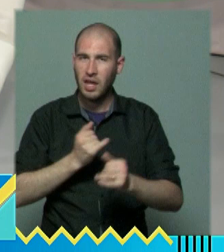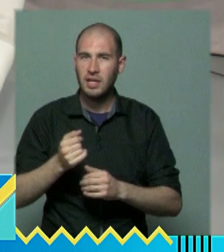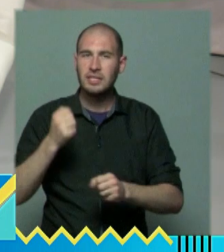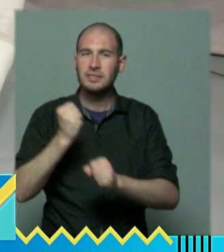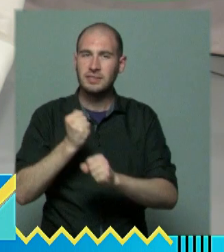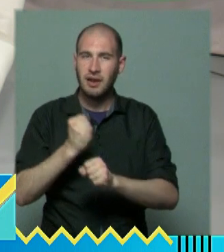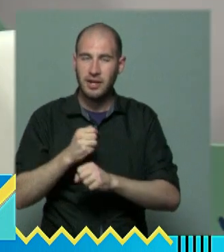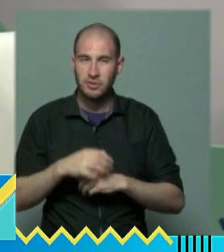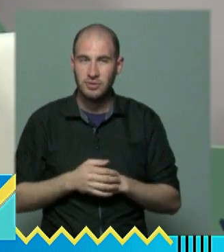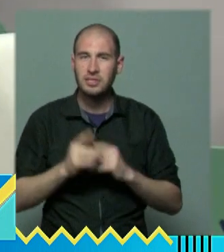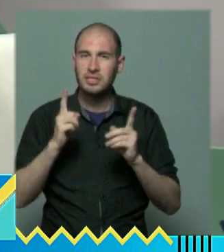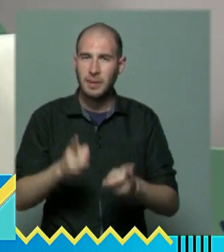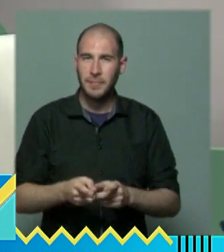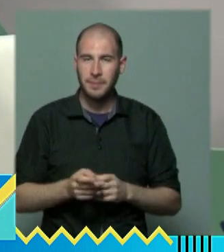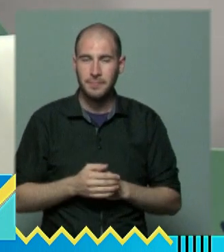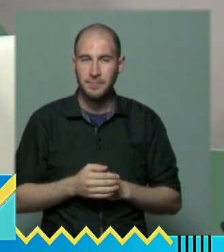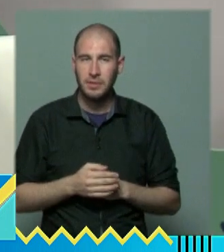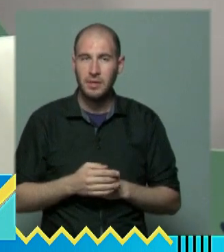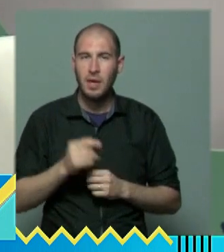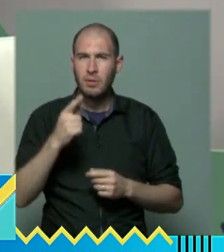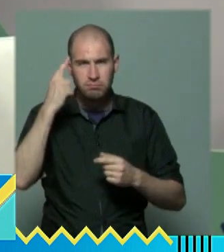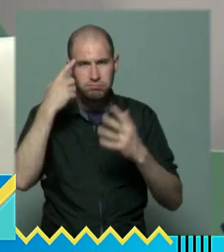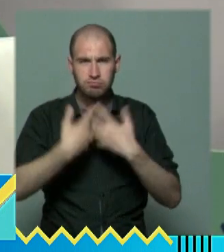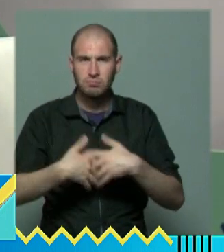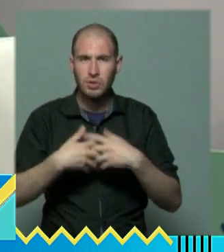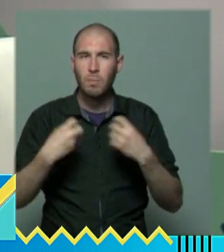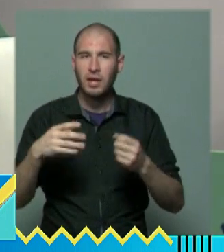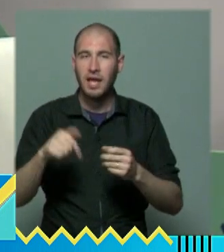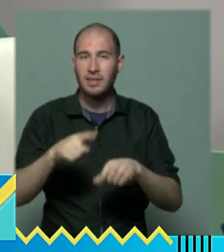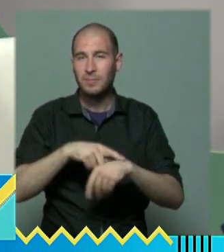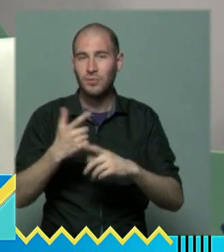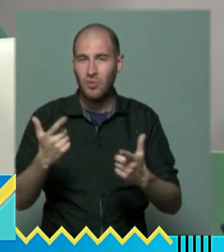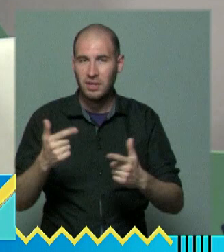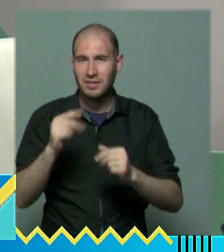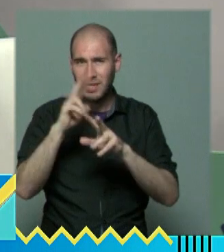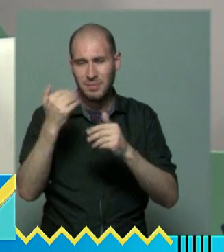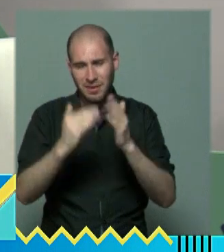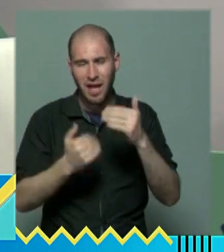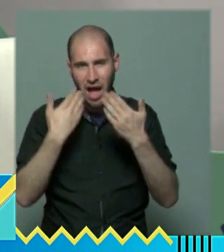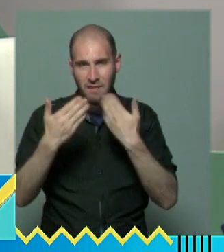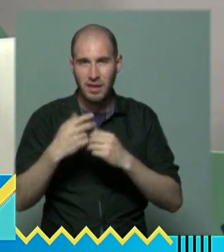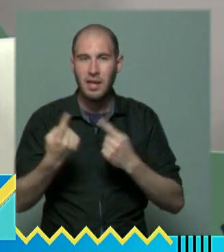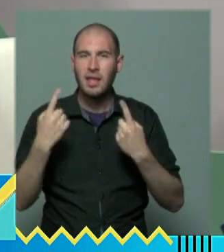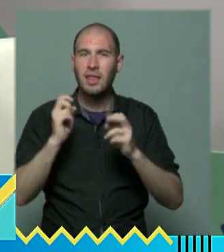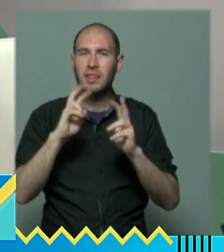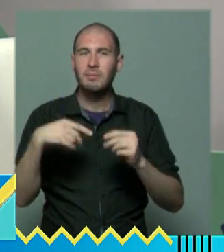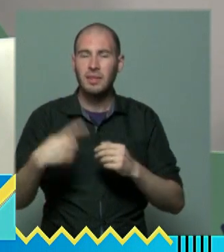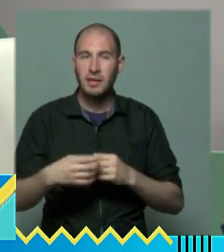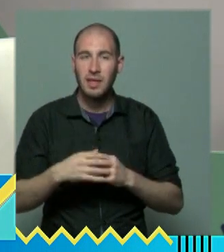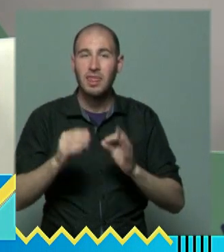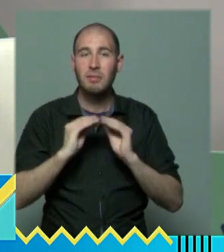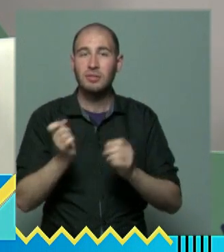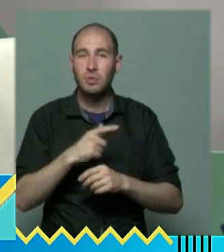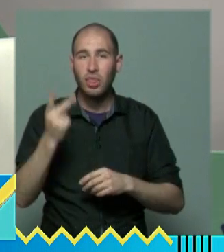trabajo, obviamente, y también quería que hicieran una reflexión breve, porque ya nos estamos quedando sin tiempo y hay muchos temas todavía por tocar, de lo que va a ser las